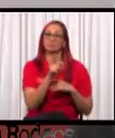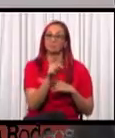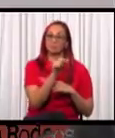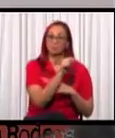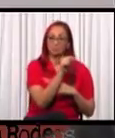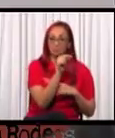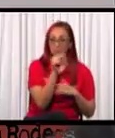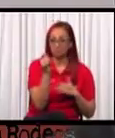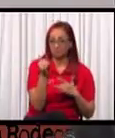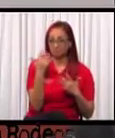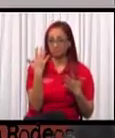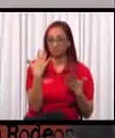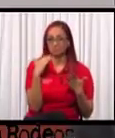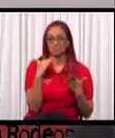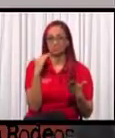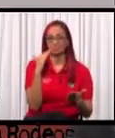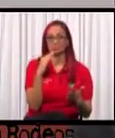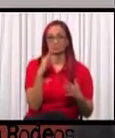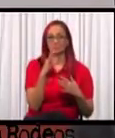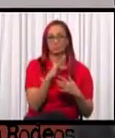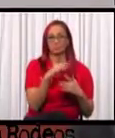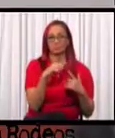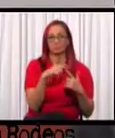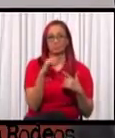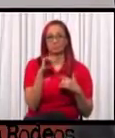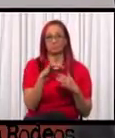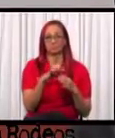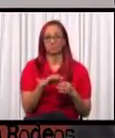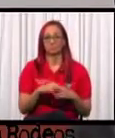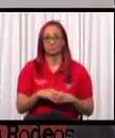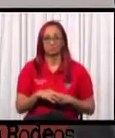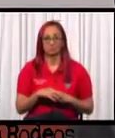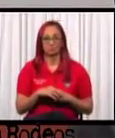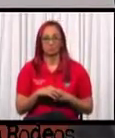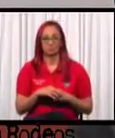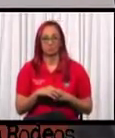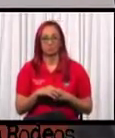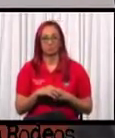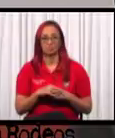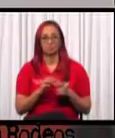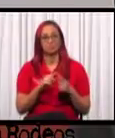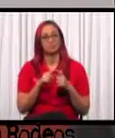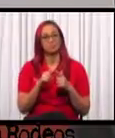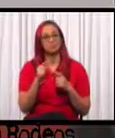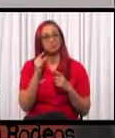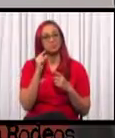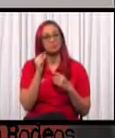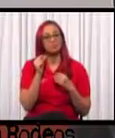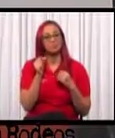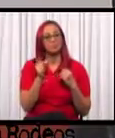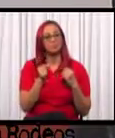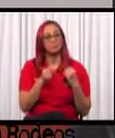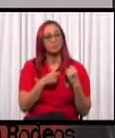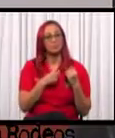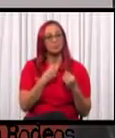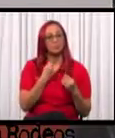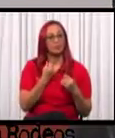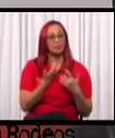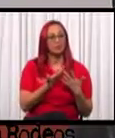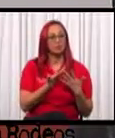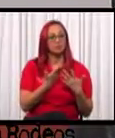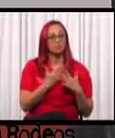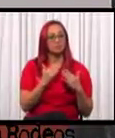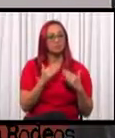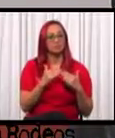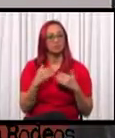están liderados por Tailandia y por Vietnam, son precios de sobrantes, como